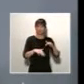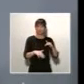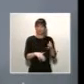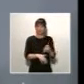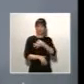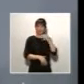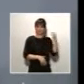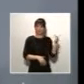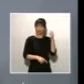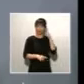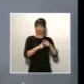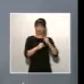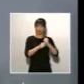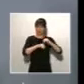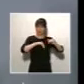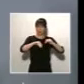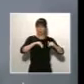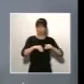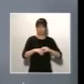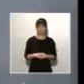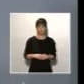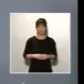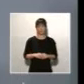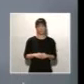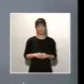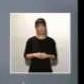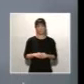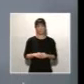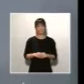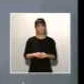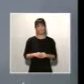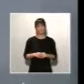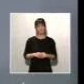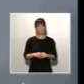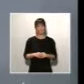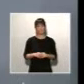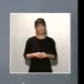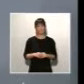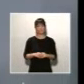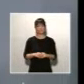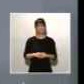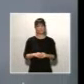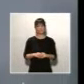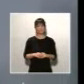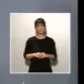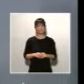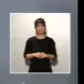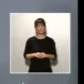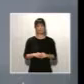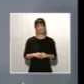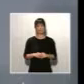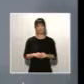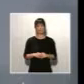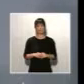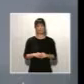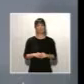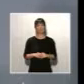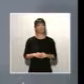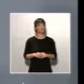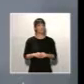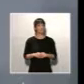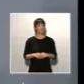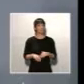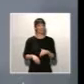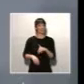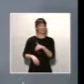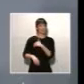servicio. Contamos también, en última instancia, con un número muy relevante de estudiantes de